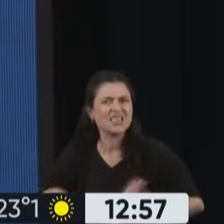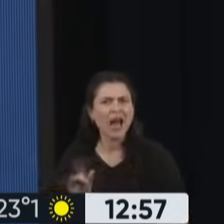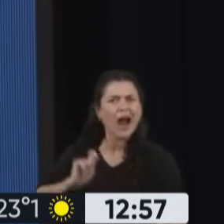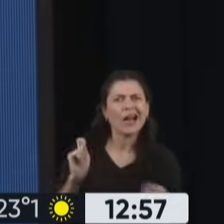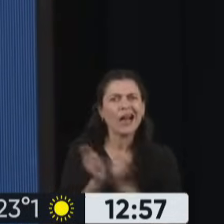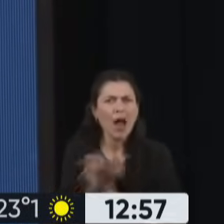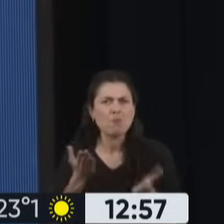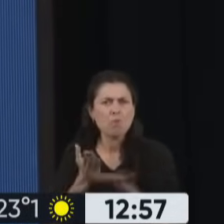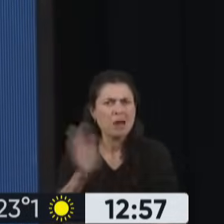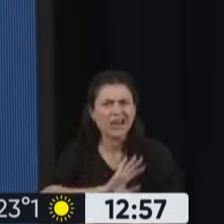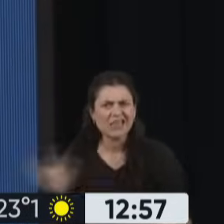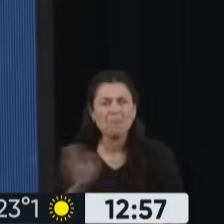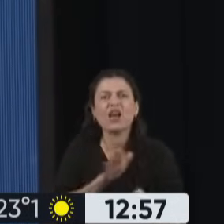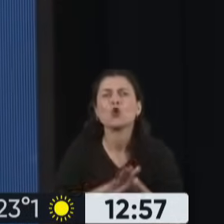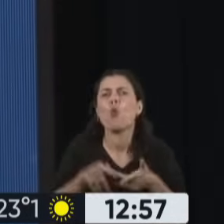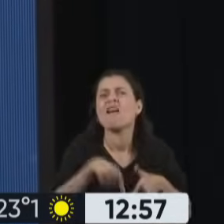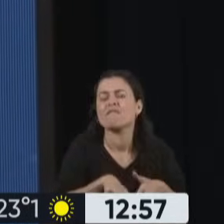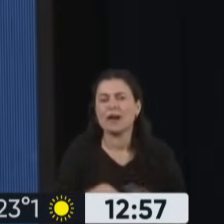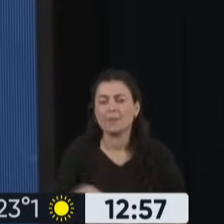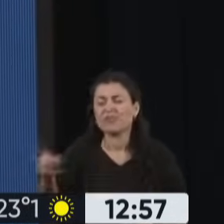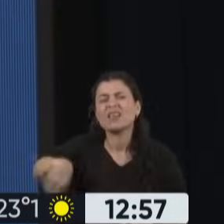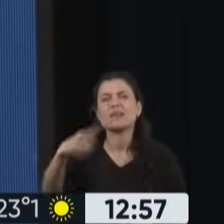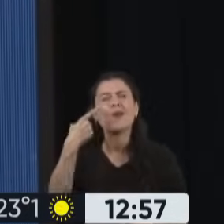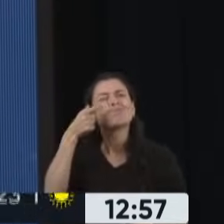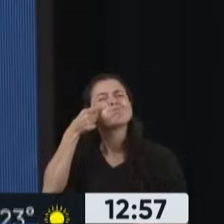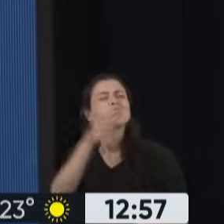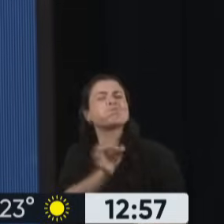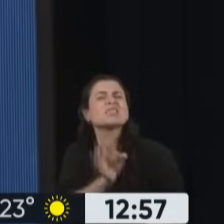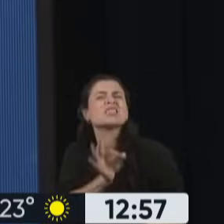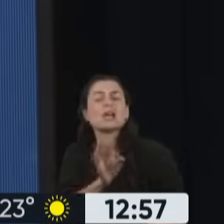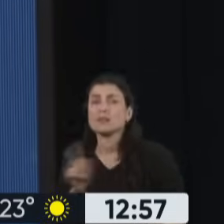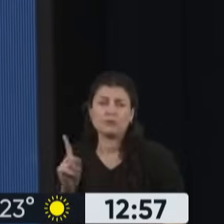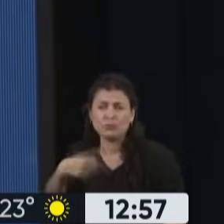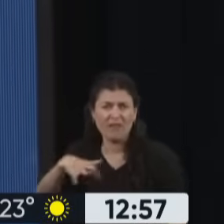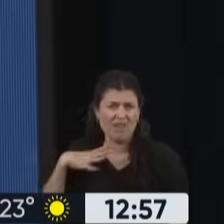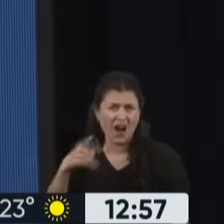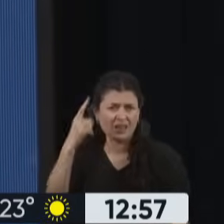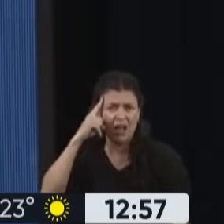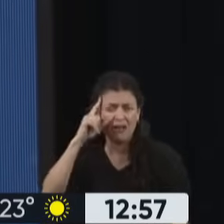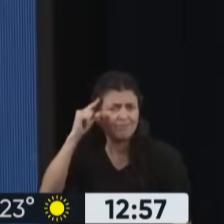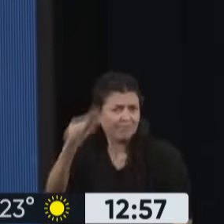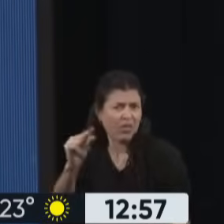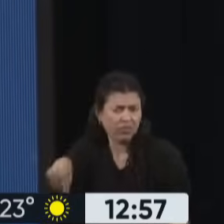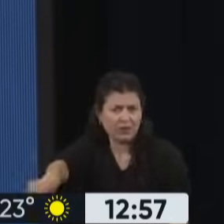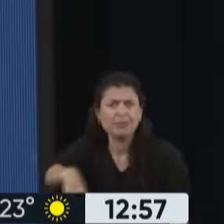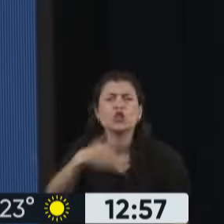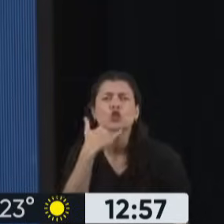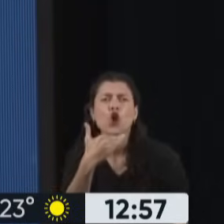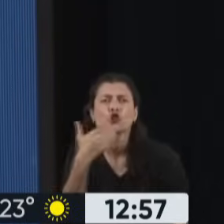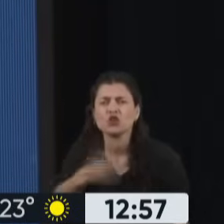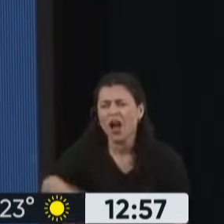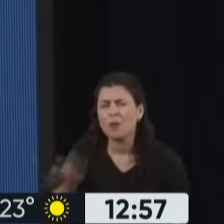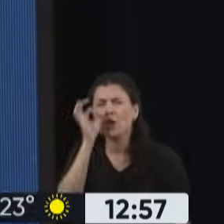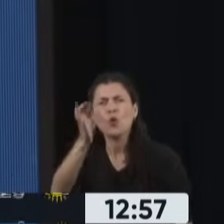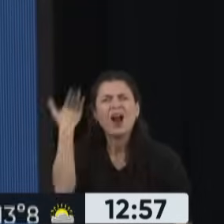digamos, los que decían yo ya la vi, no viste un carajo, digo, literalmente. Básicamente porque nunca viste equilibrio